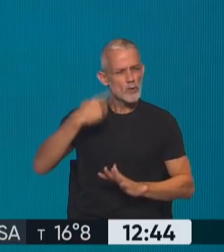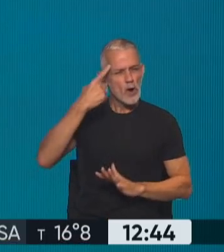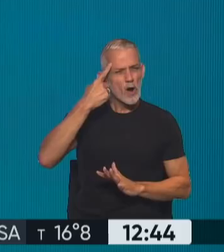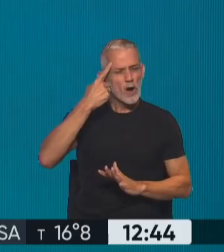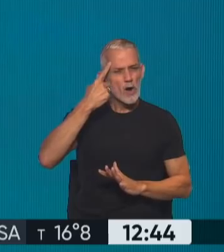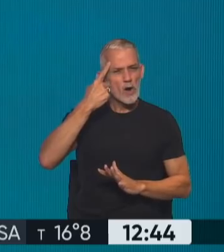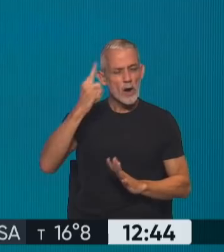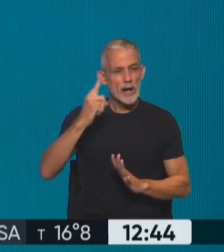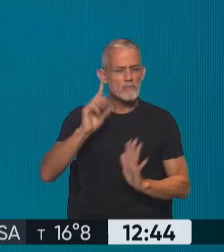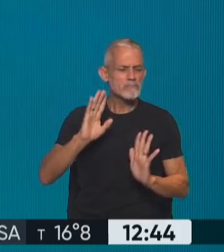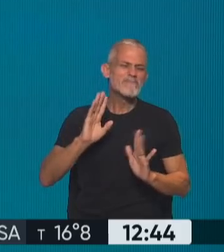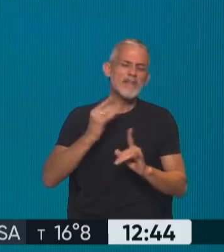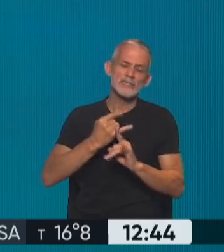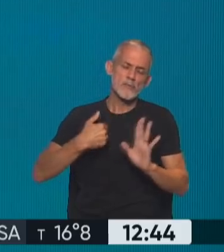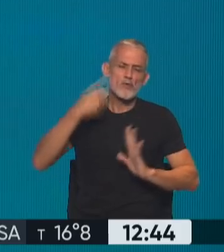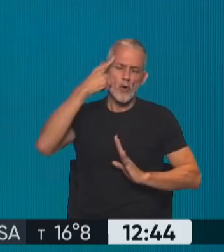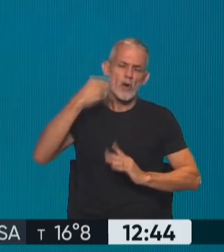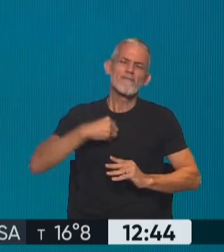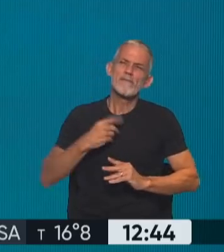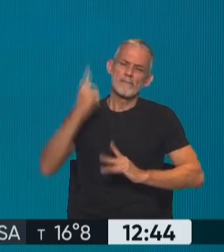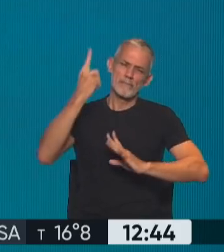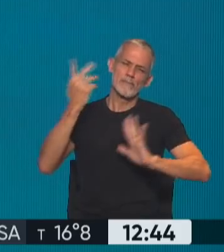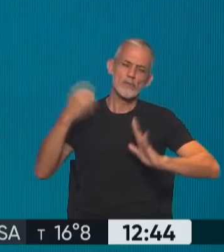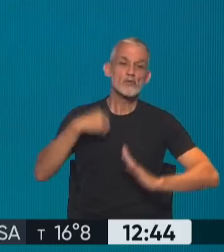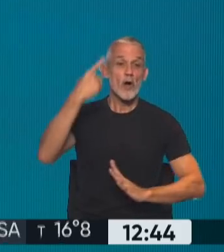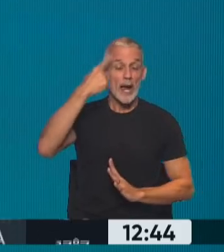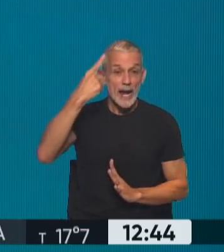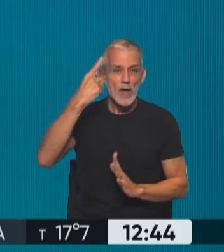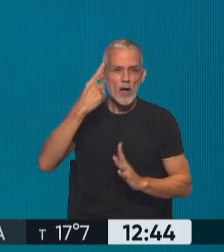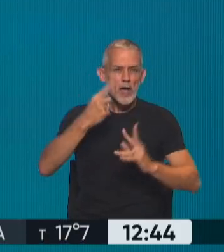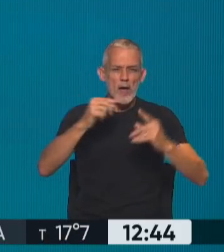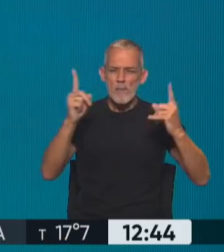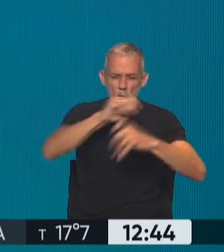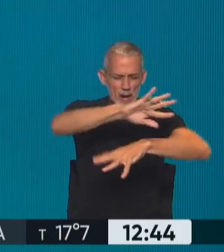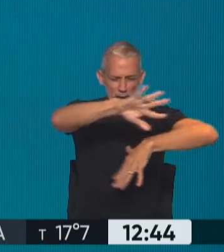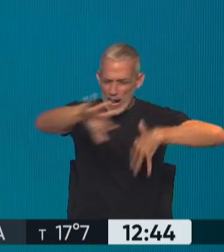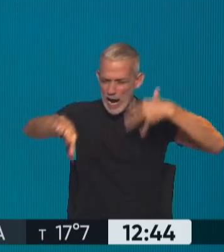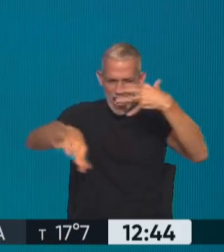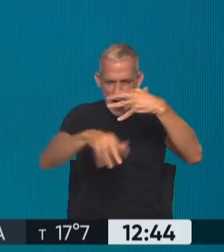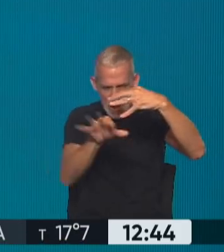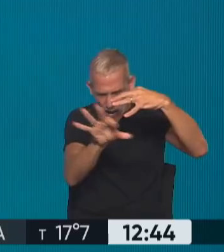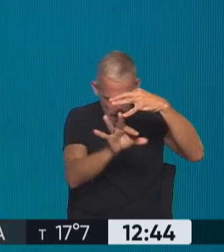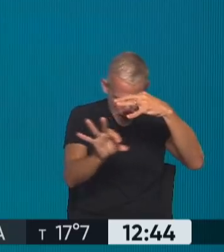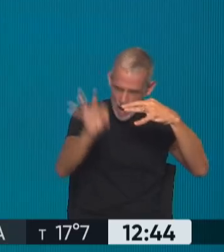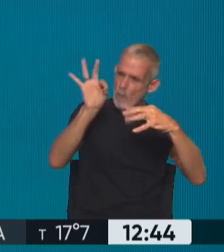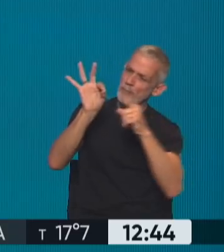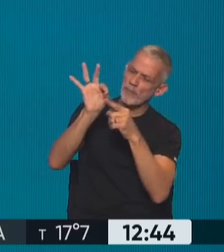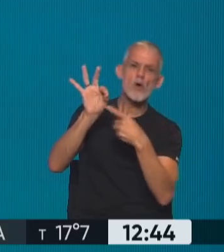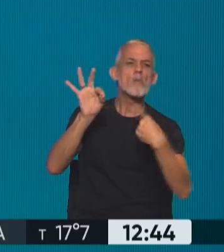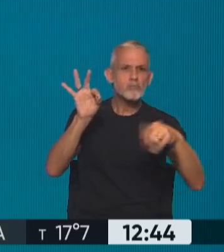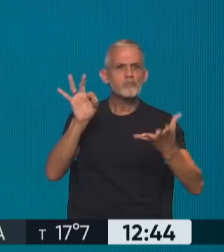que siempre soy muy creyente y siempre creo que aún en las grandes tragedias podemos extraer cosas que nos